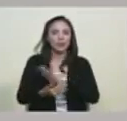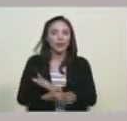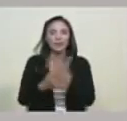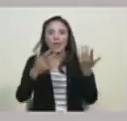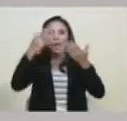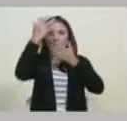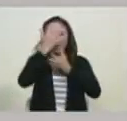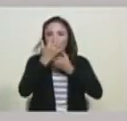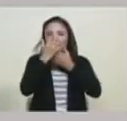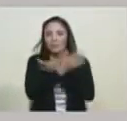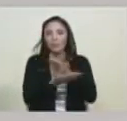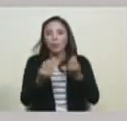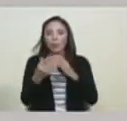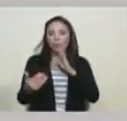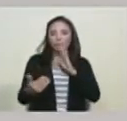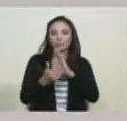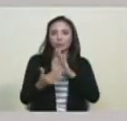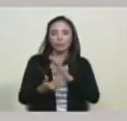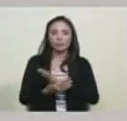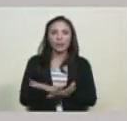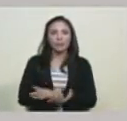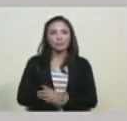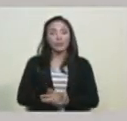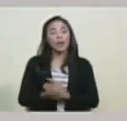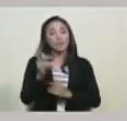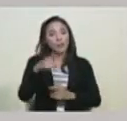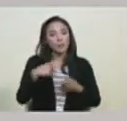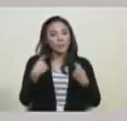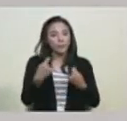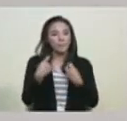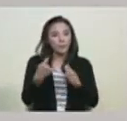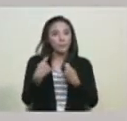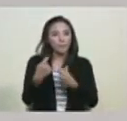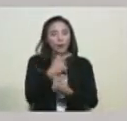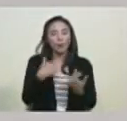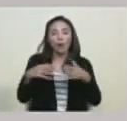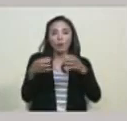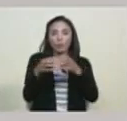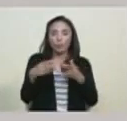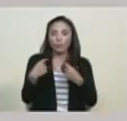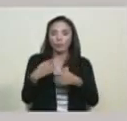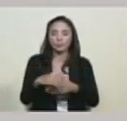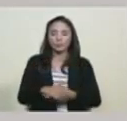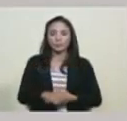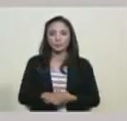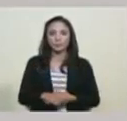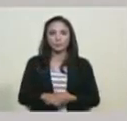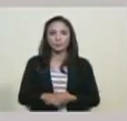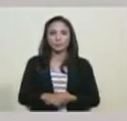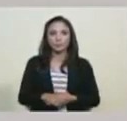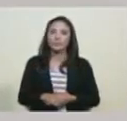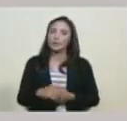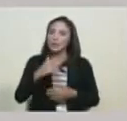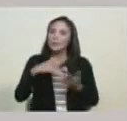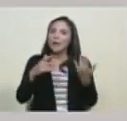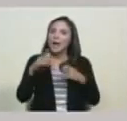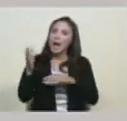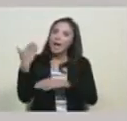terrorista, pero además es financista y partícipe del ataque contra el fuerte Paramacay.